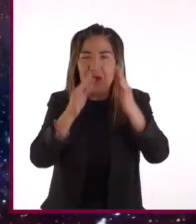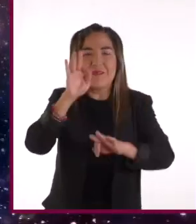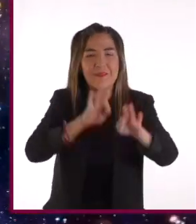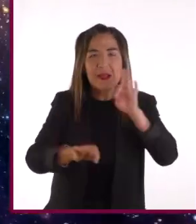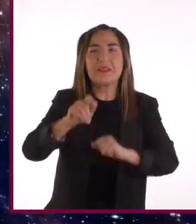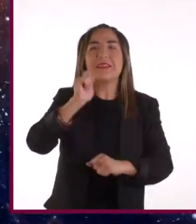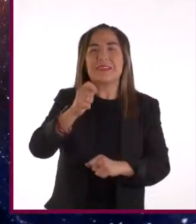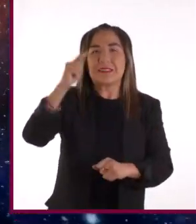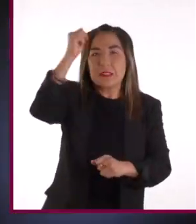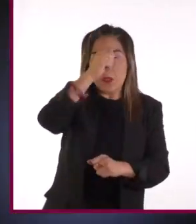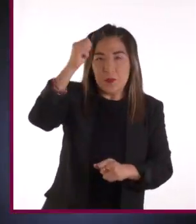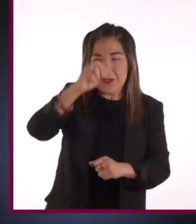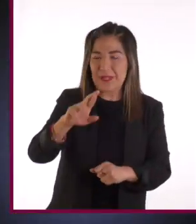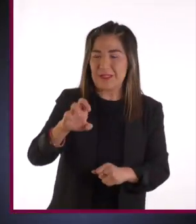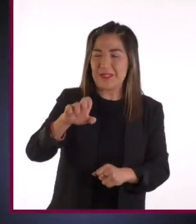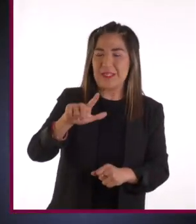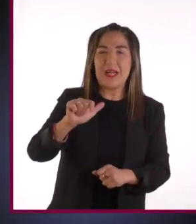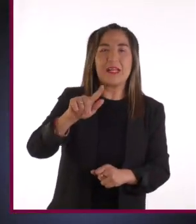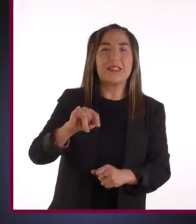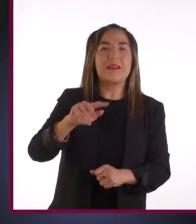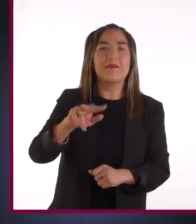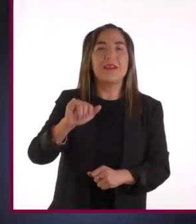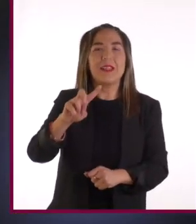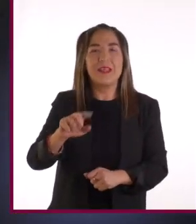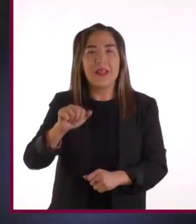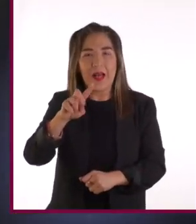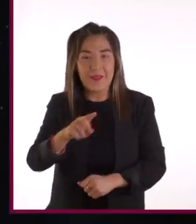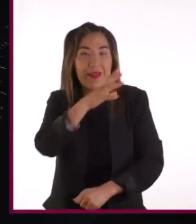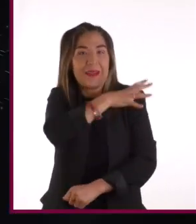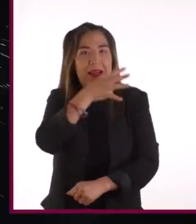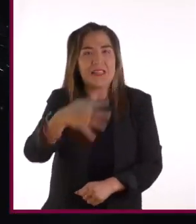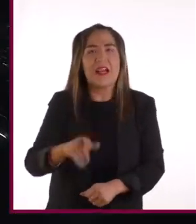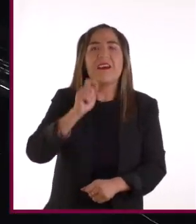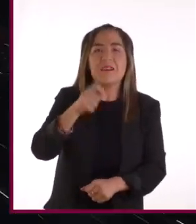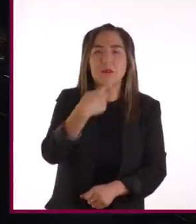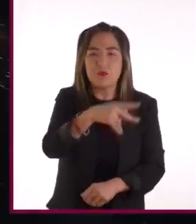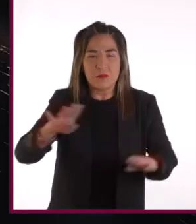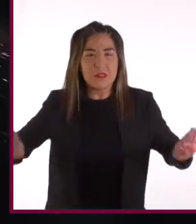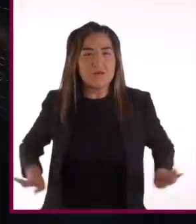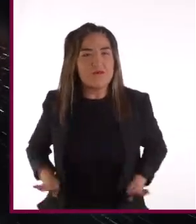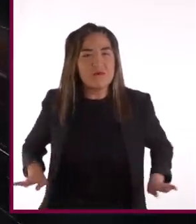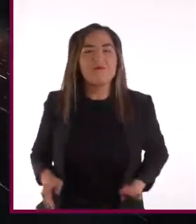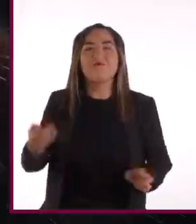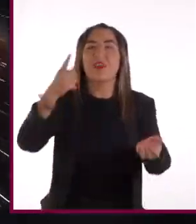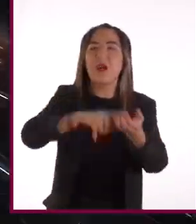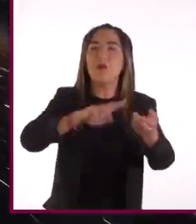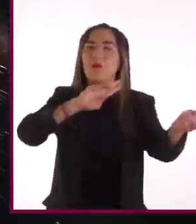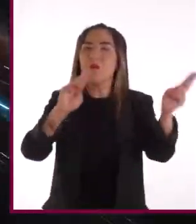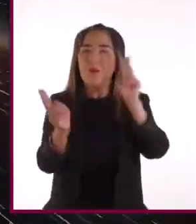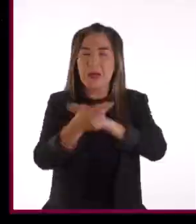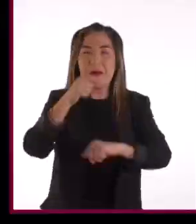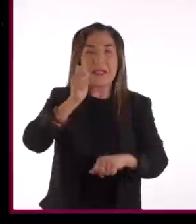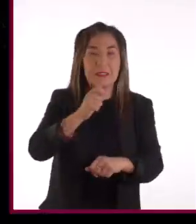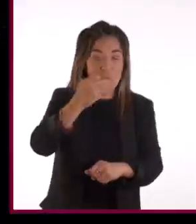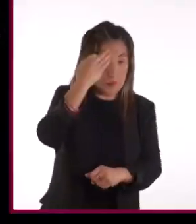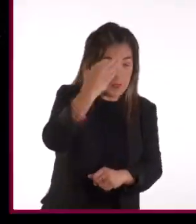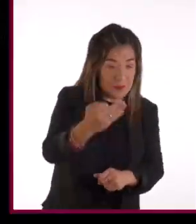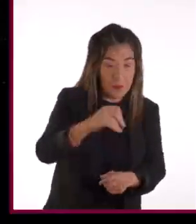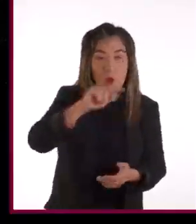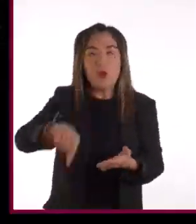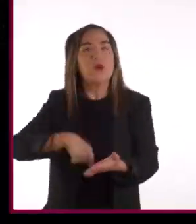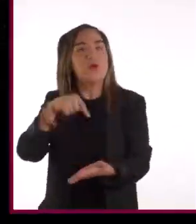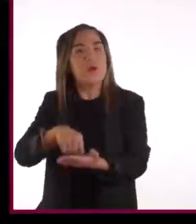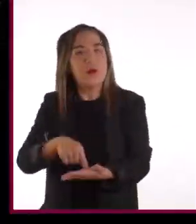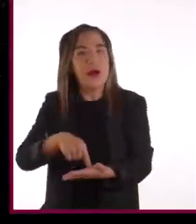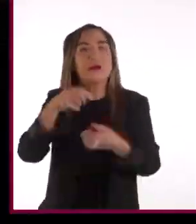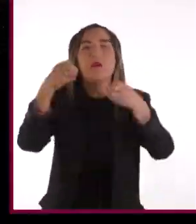desarrolló lo que hoy llamamos la teoría de la relatividad general, que explica el comportamiento del universo en términos del